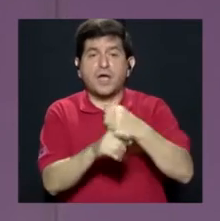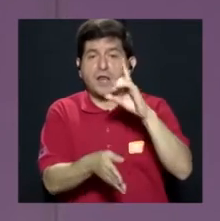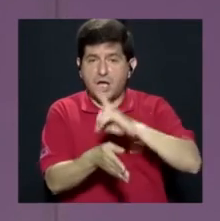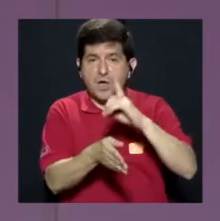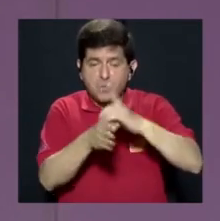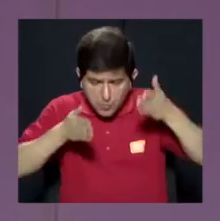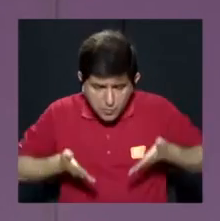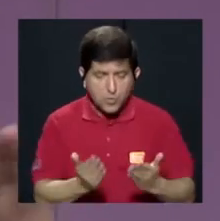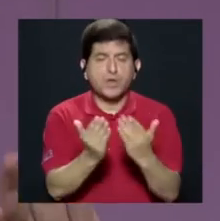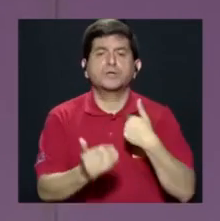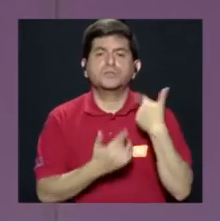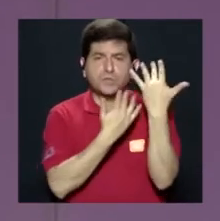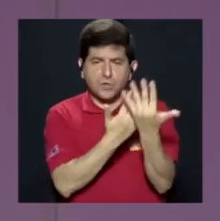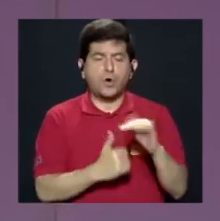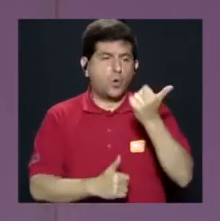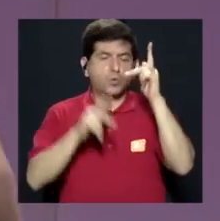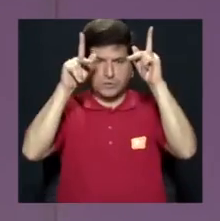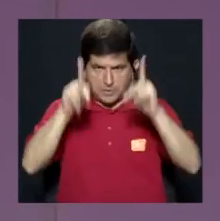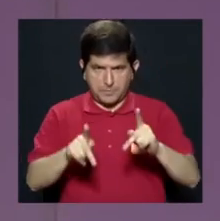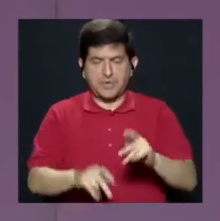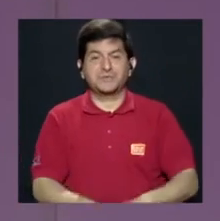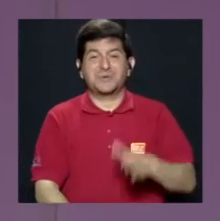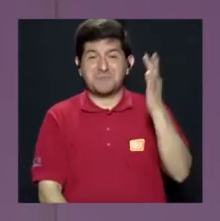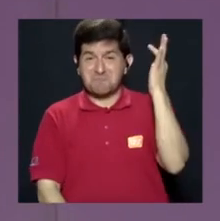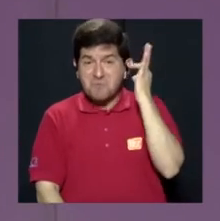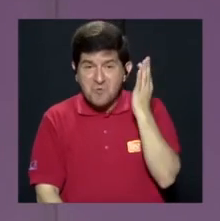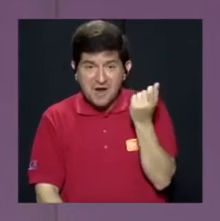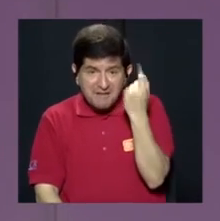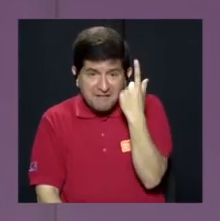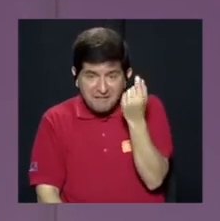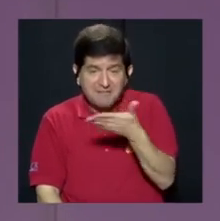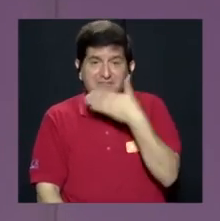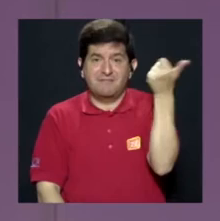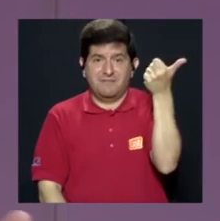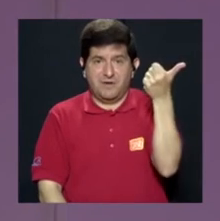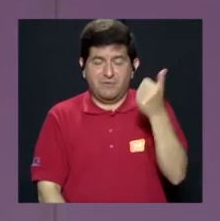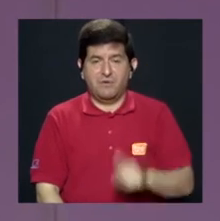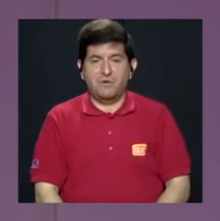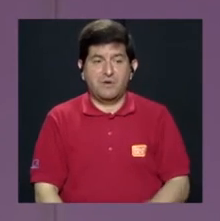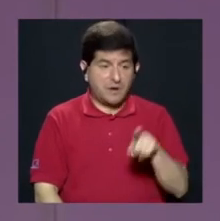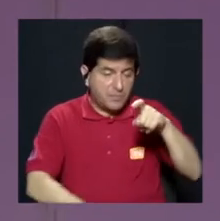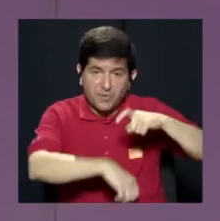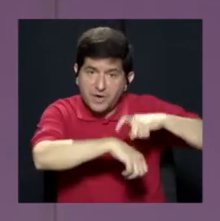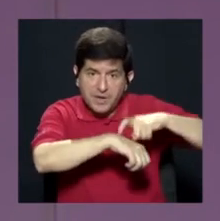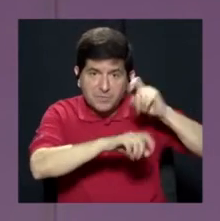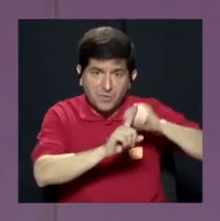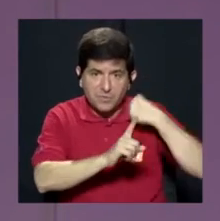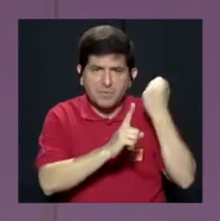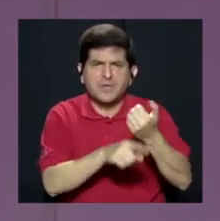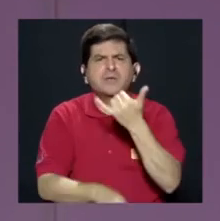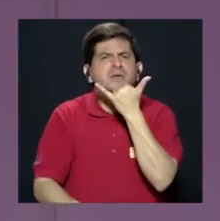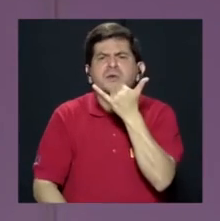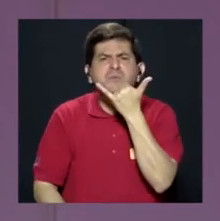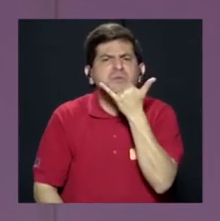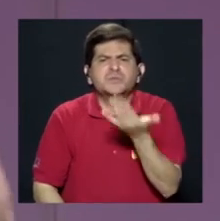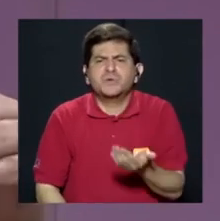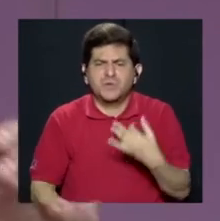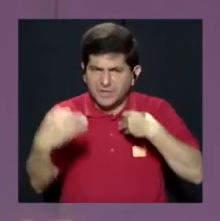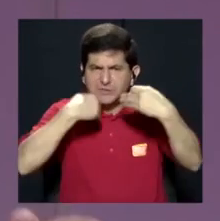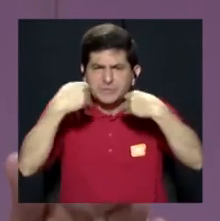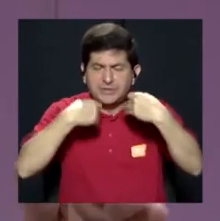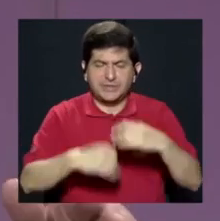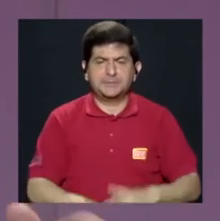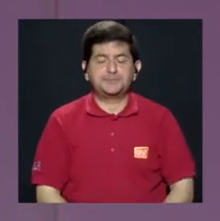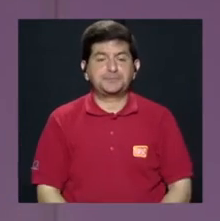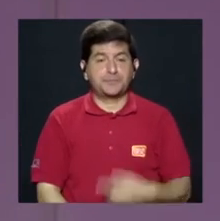Uno esperaría que otra persona como mujer le entendiese más por el momento en que está pasando. ¿Qué fue lo que sucedió? Si nos